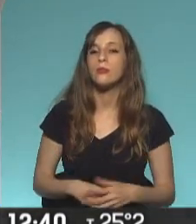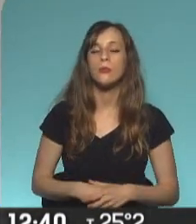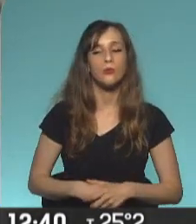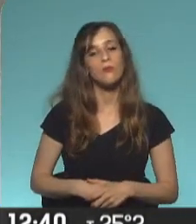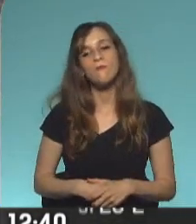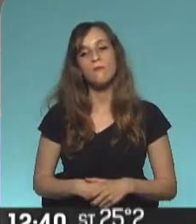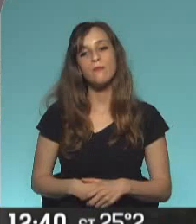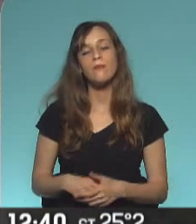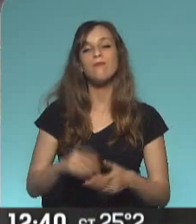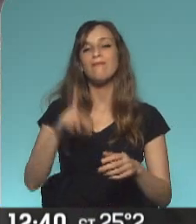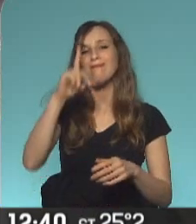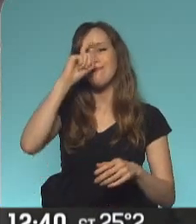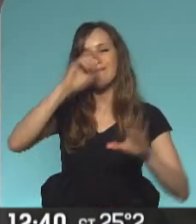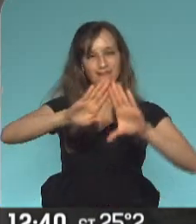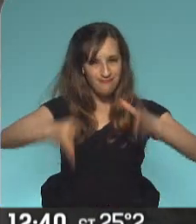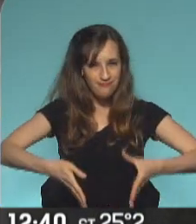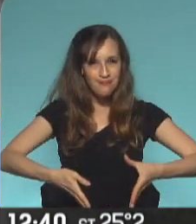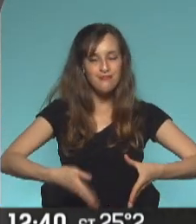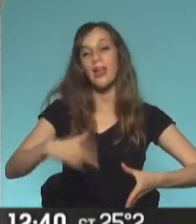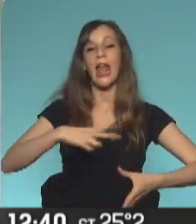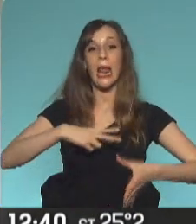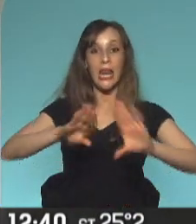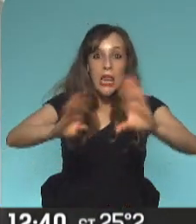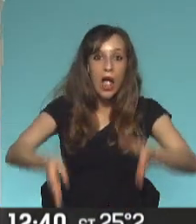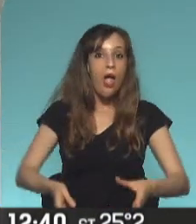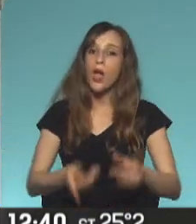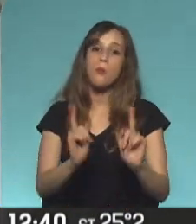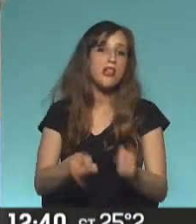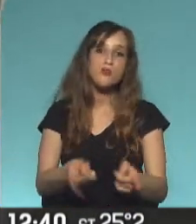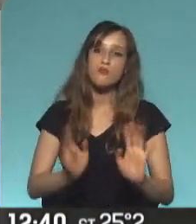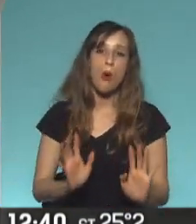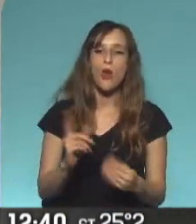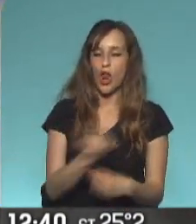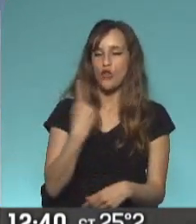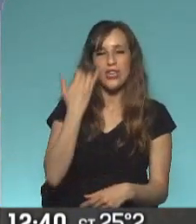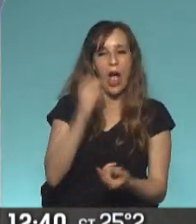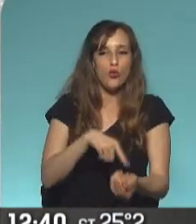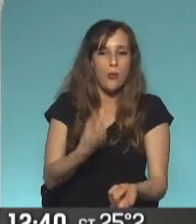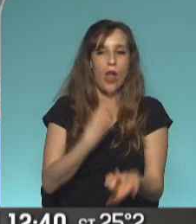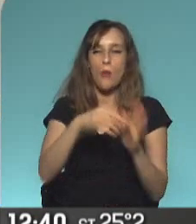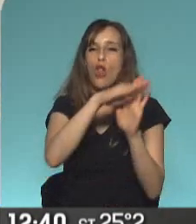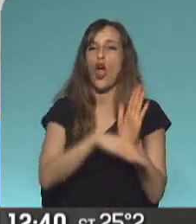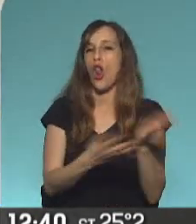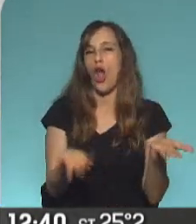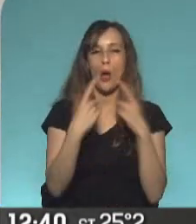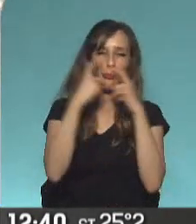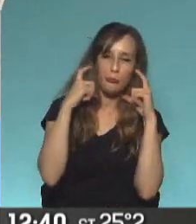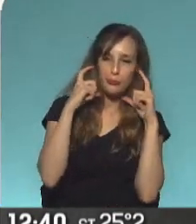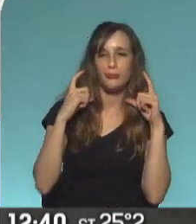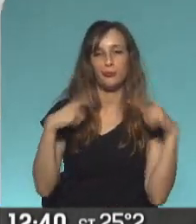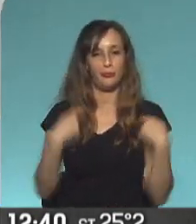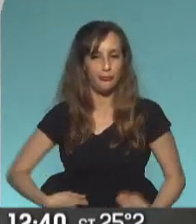En lo que es la clínica, sigue estando igual porque son protocolos que nosotros venimos realizando desde siempre. En la